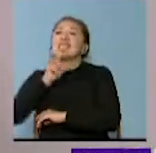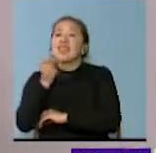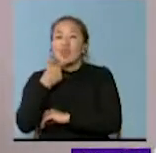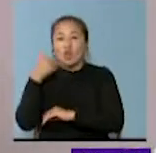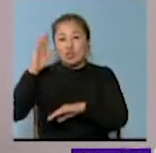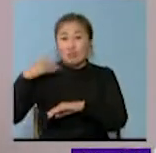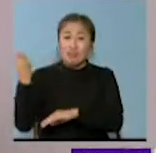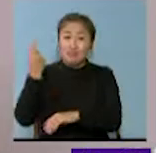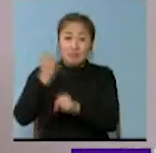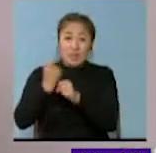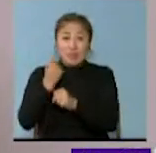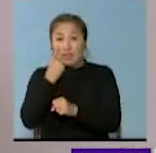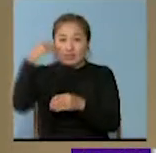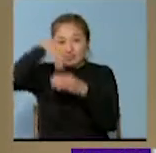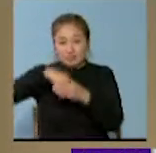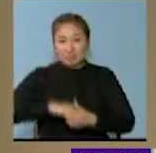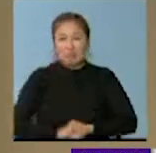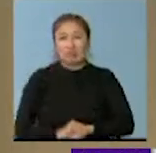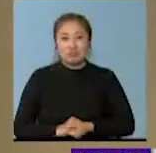municipalidad de la capital y